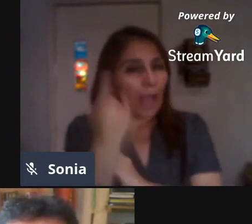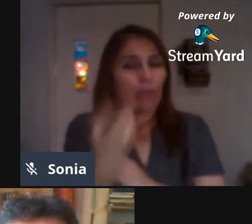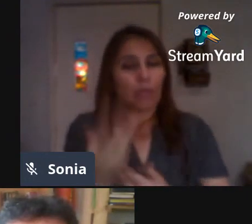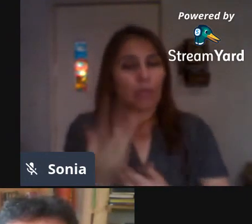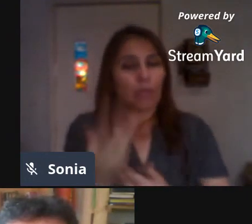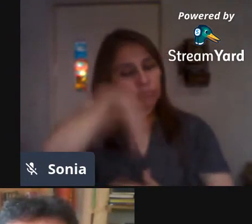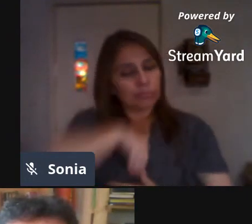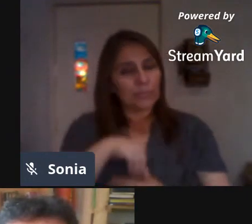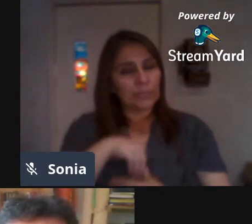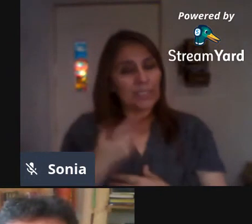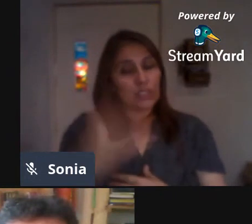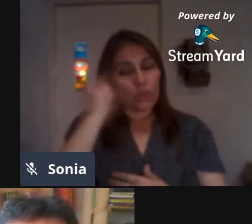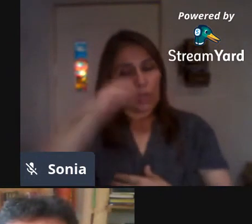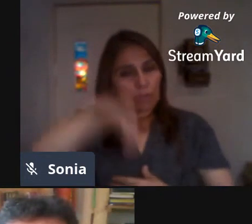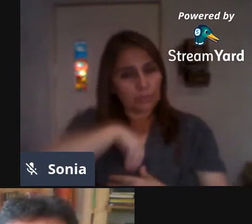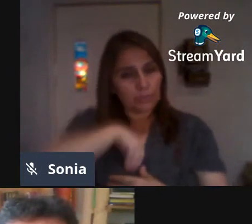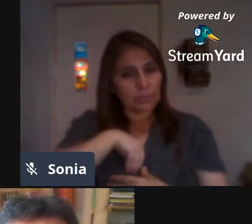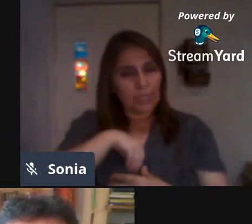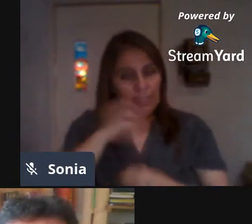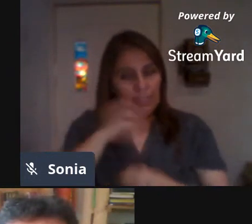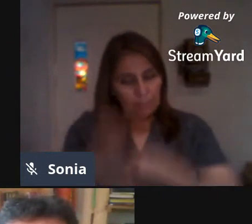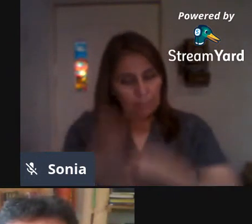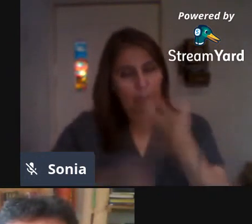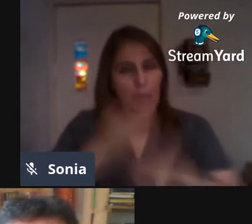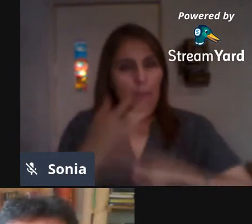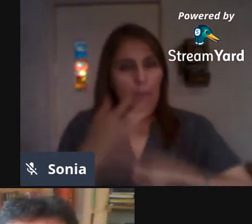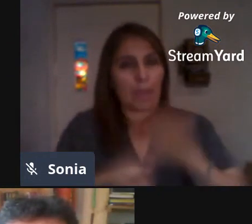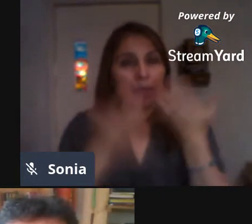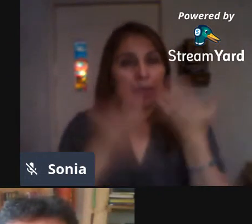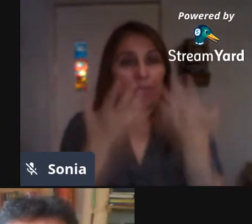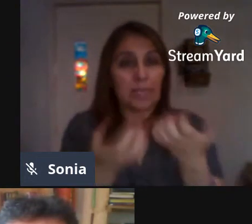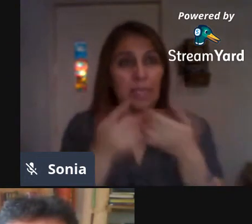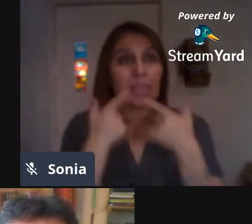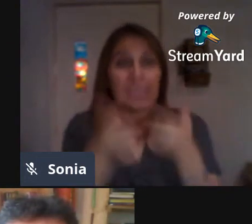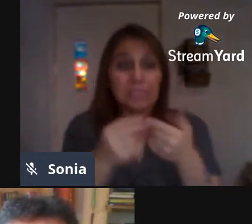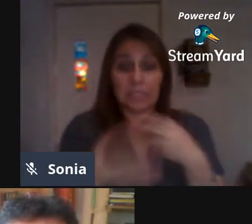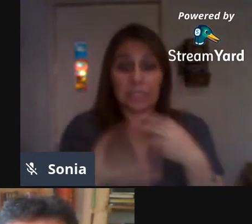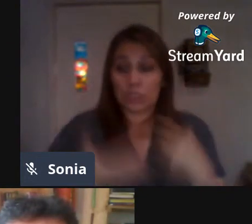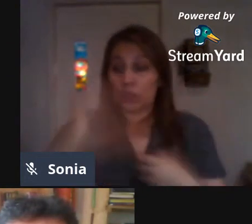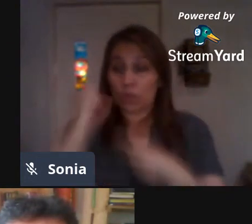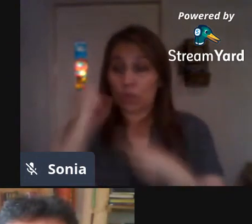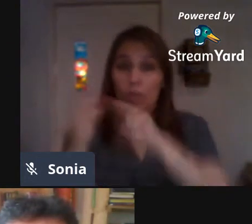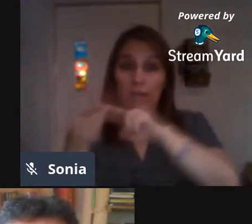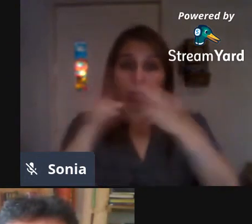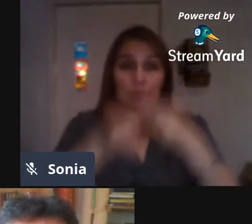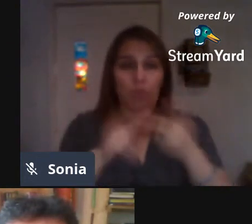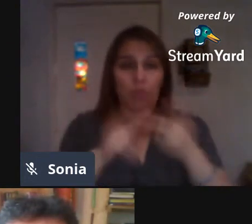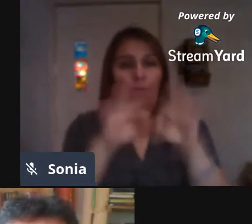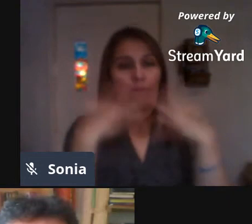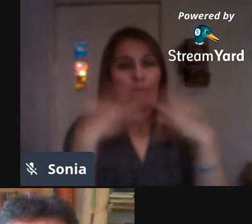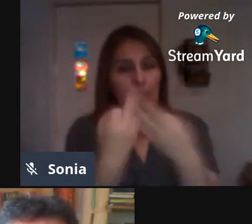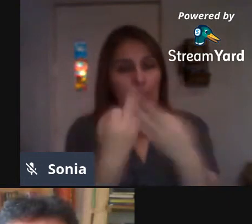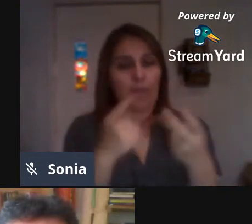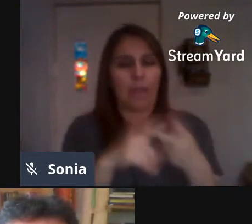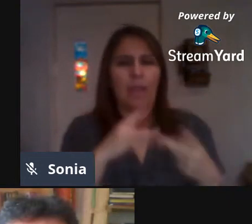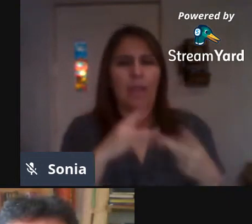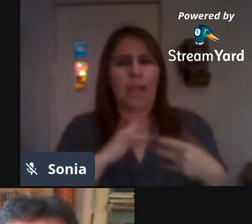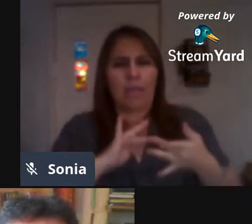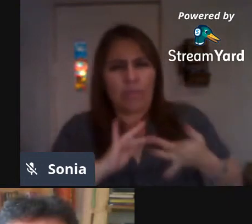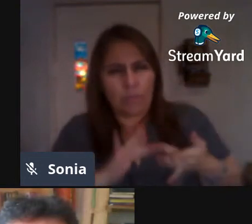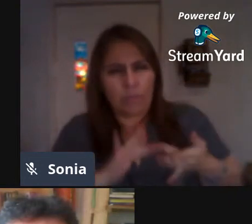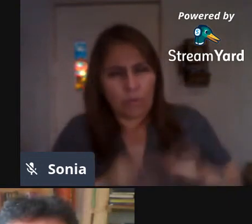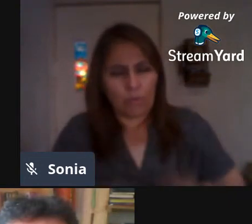historia está ligada a a su familia a sus dolores a su tristeza a la tierra que tuvo que dejar